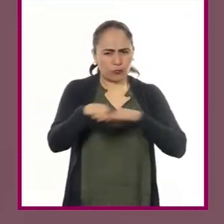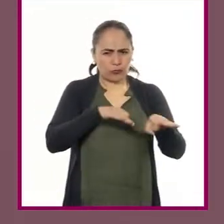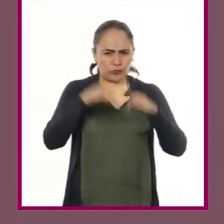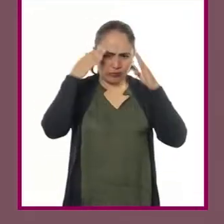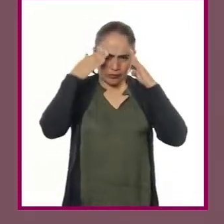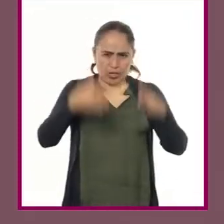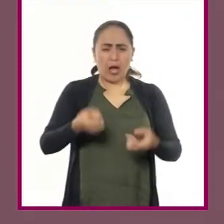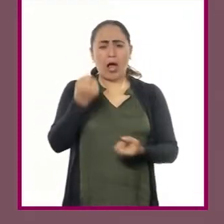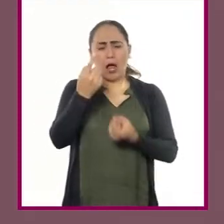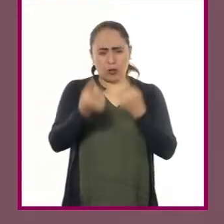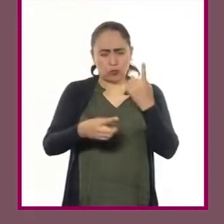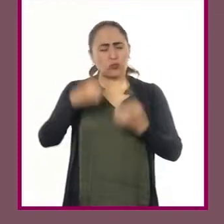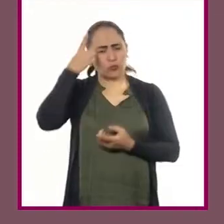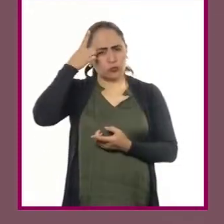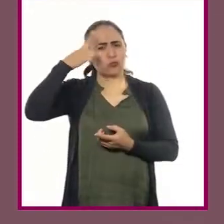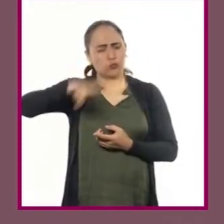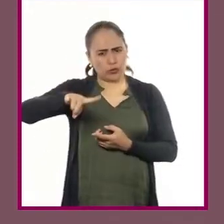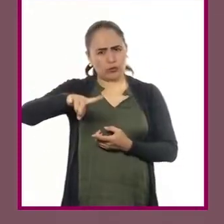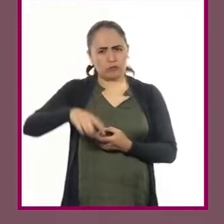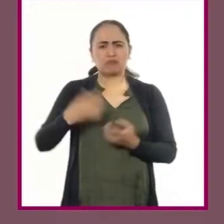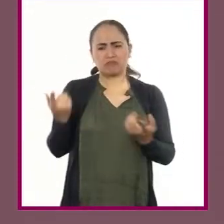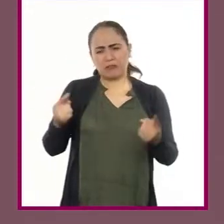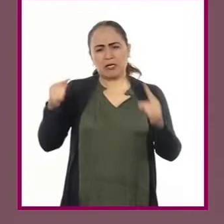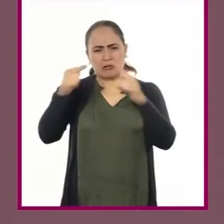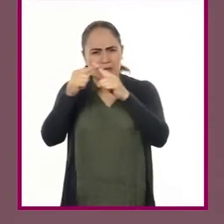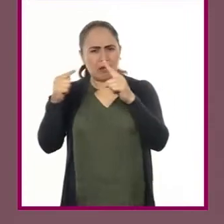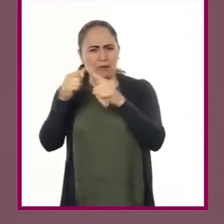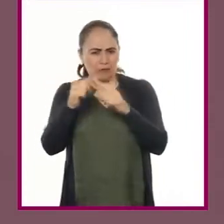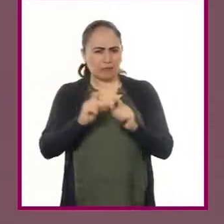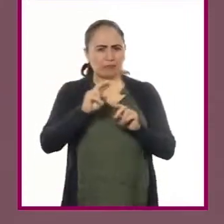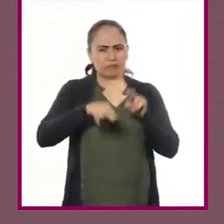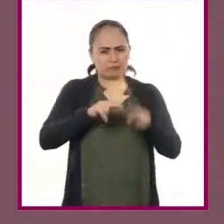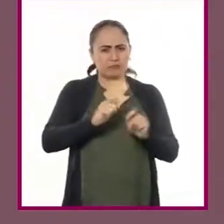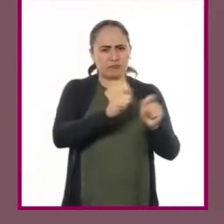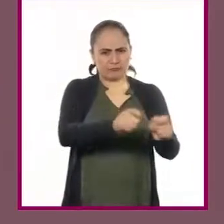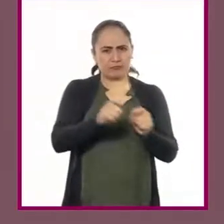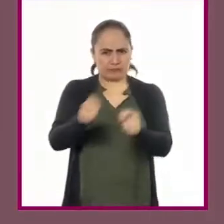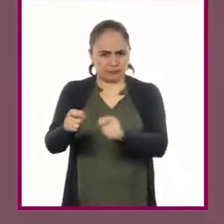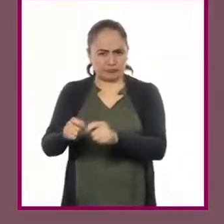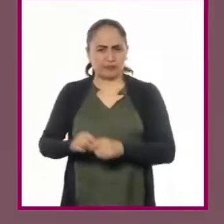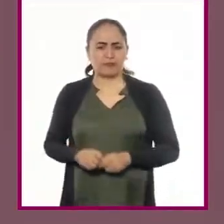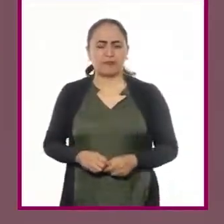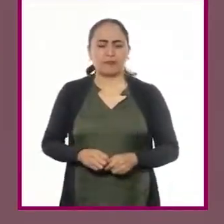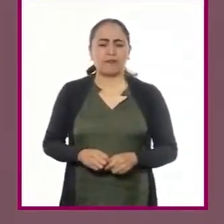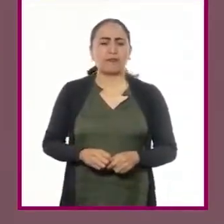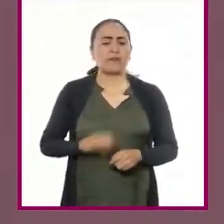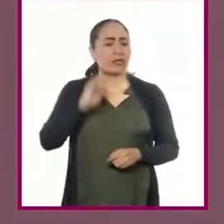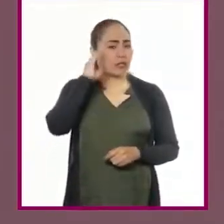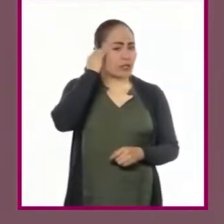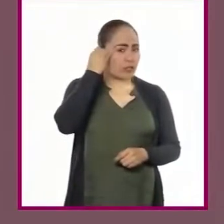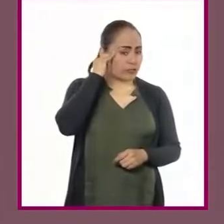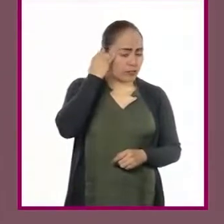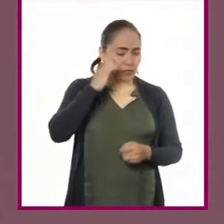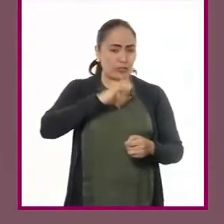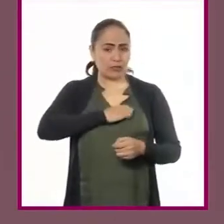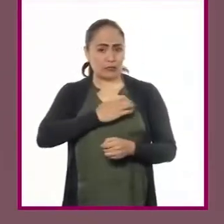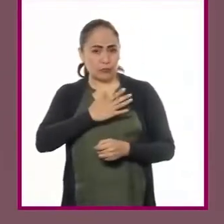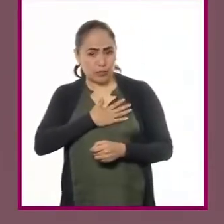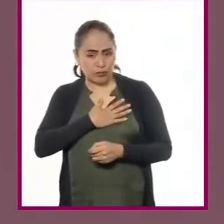pequeños propietarios y ocuparon cargos eclesiásticos menores. La mezcla entre indígenas,